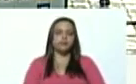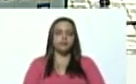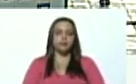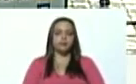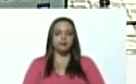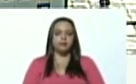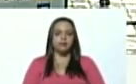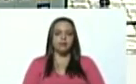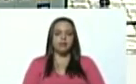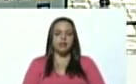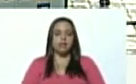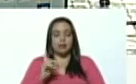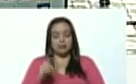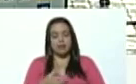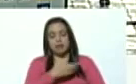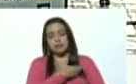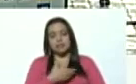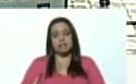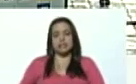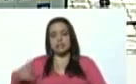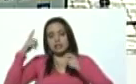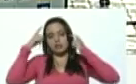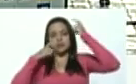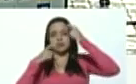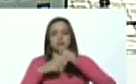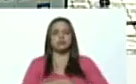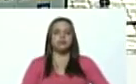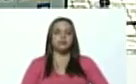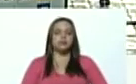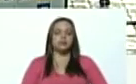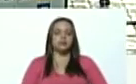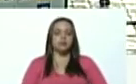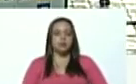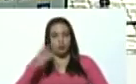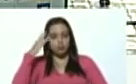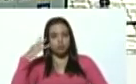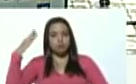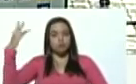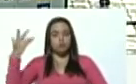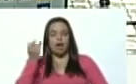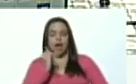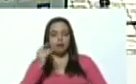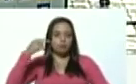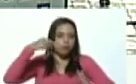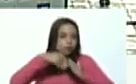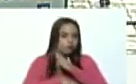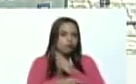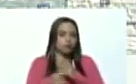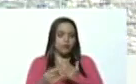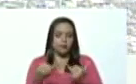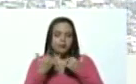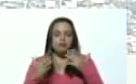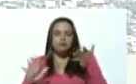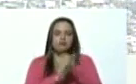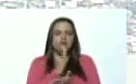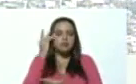los sueños de nuestro comandante Chávez, sueños auténticos, muy profundos sobre